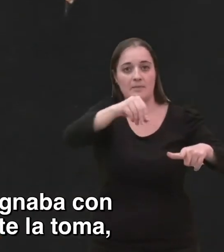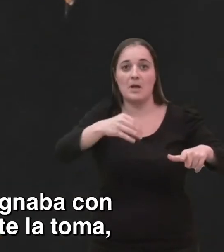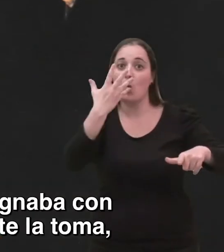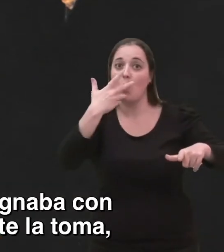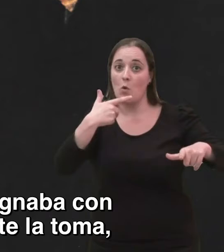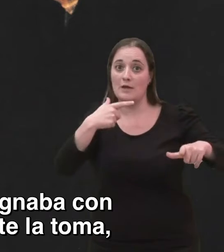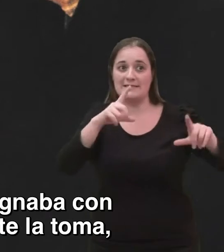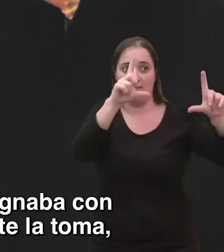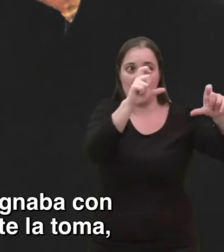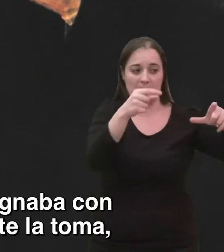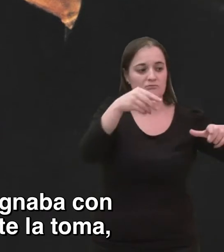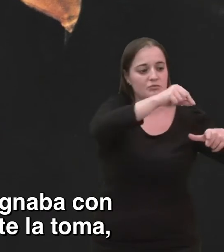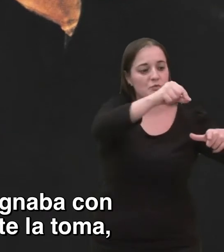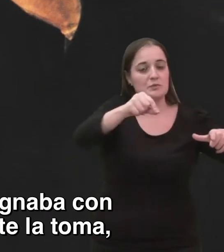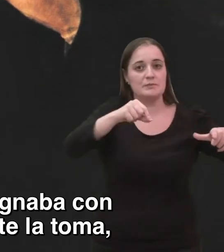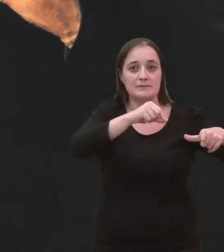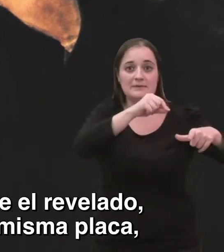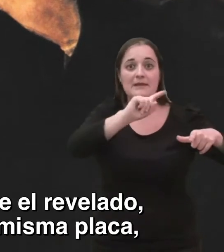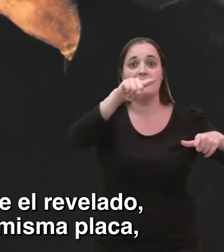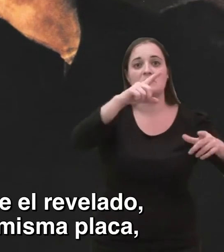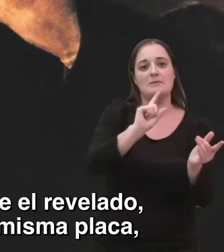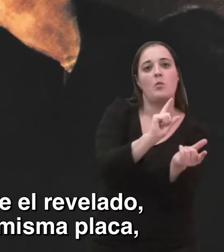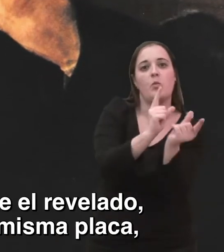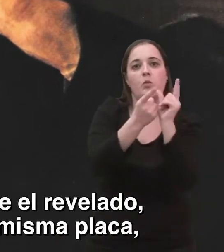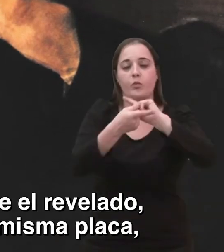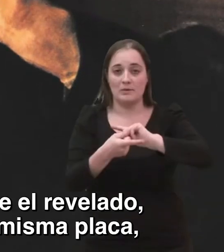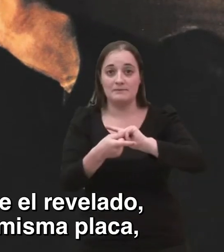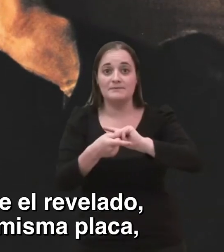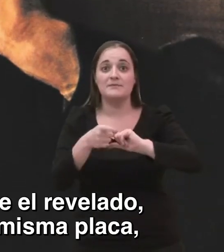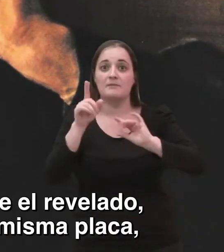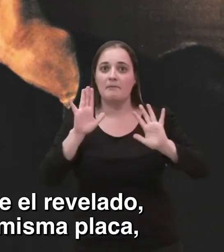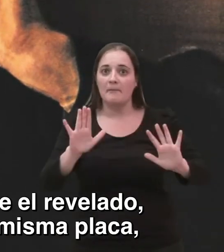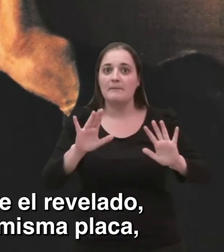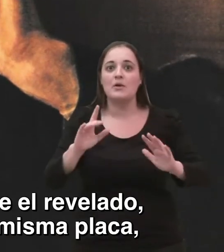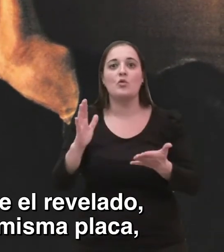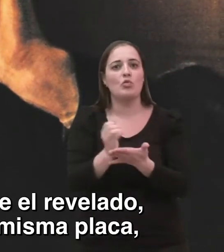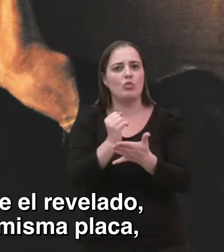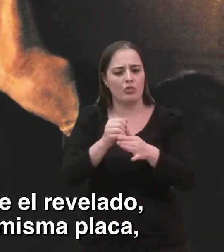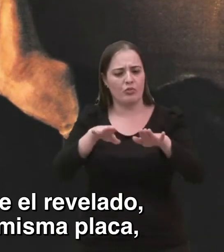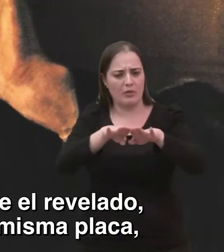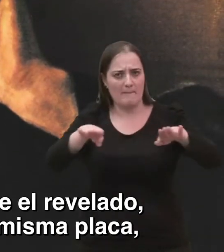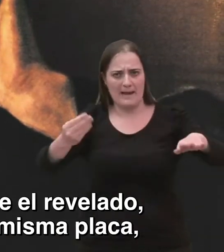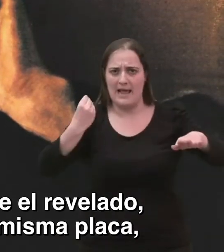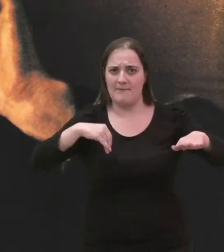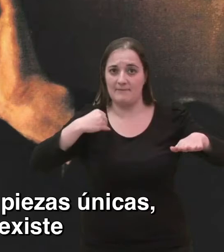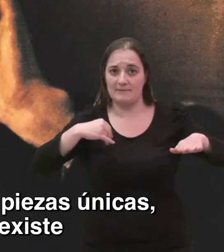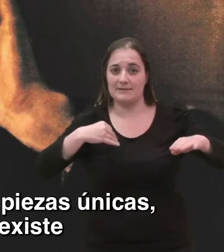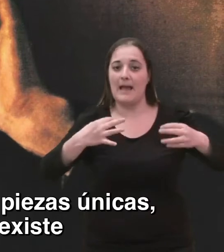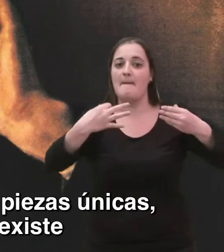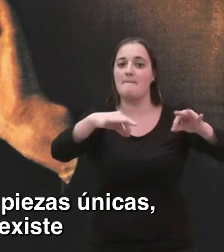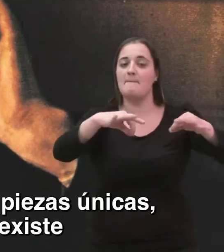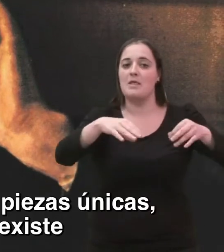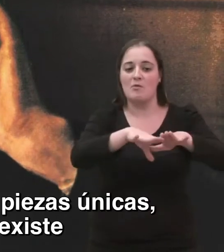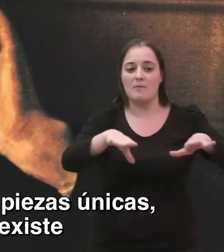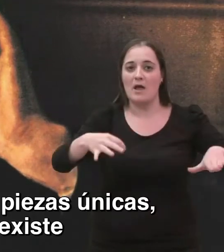se impregnaba con los colores durante la toma y se invertían durante el revelado, pero todo ello en la misma placa, por lo que se trata